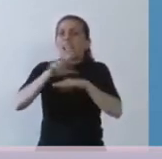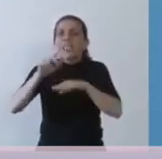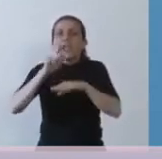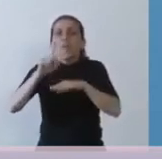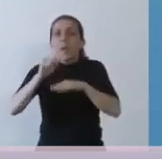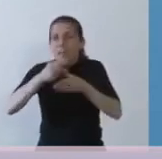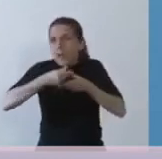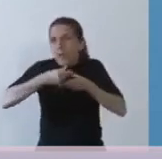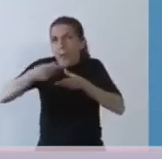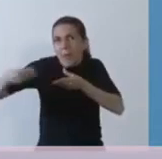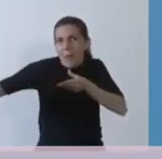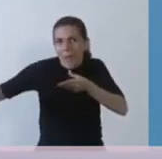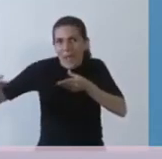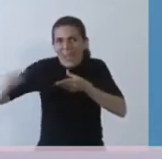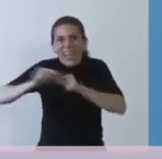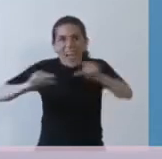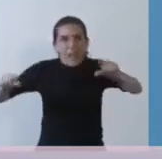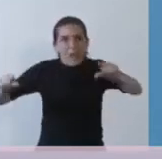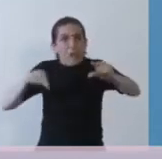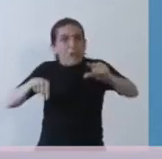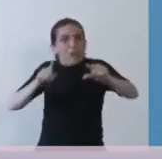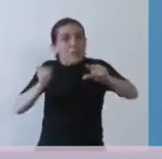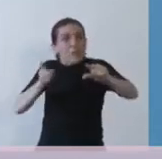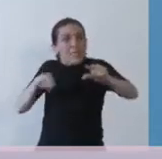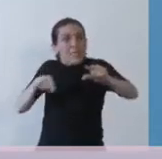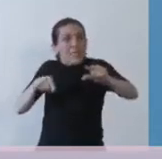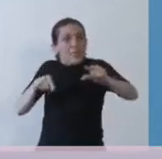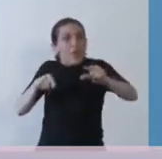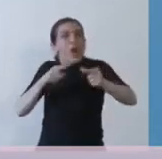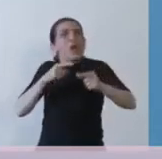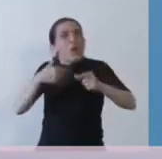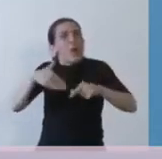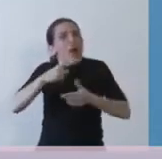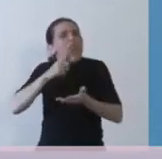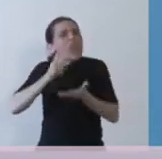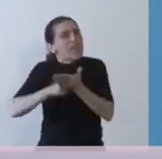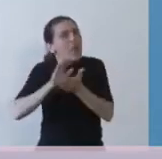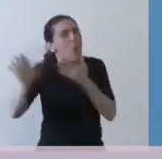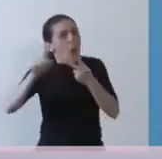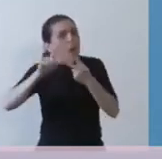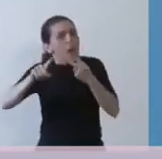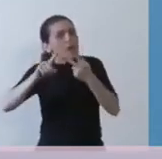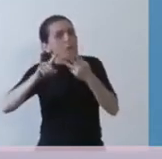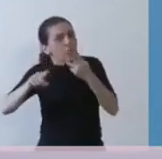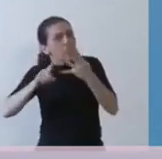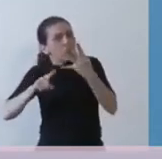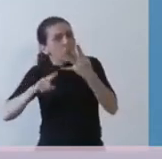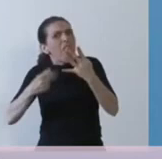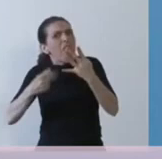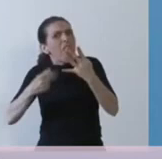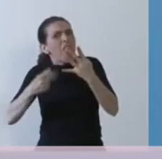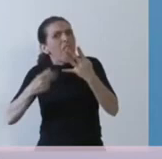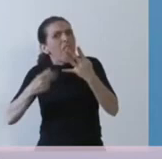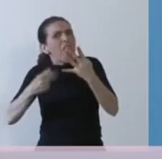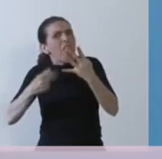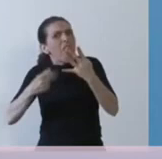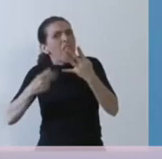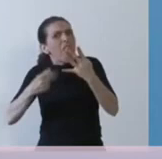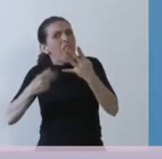se continúa contemplando el tomar nuevas medidas y adicionales medidas de crédito eh como parte de